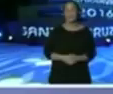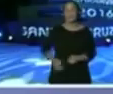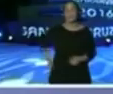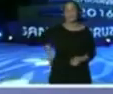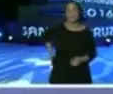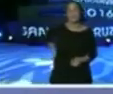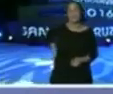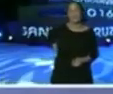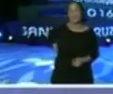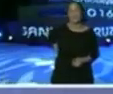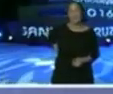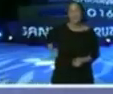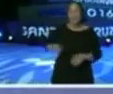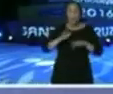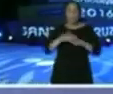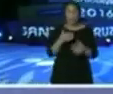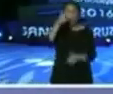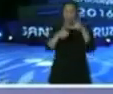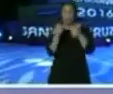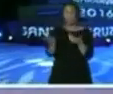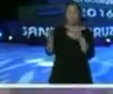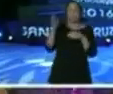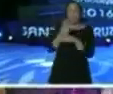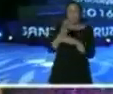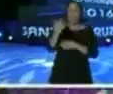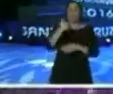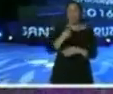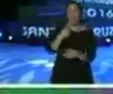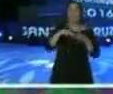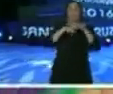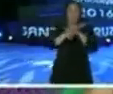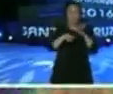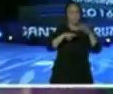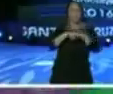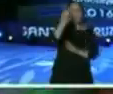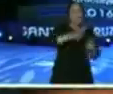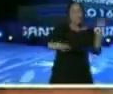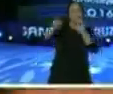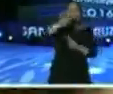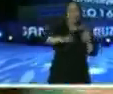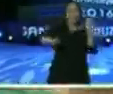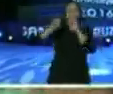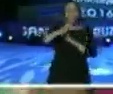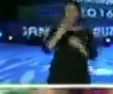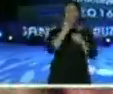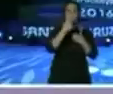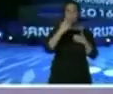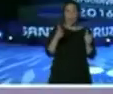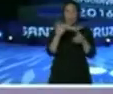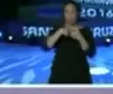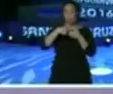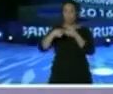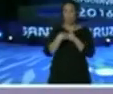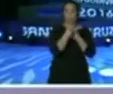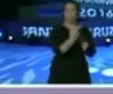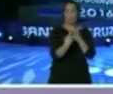Para presentarme a este concurso he buscado mil recursos. Se me fueron componentes